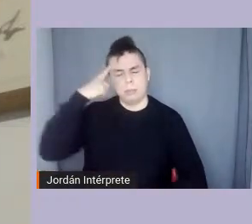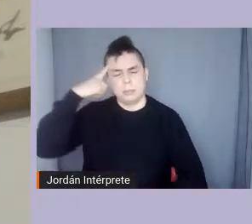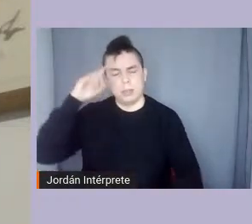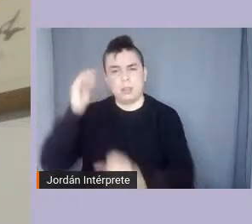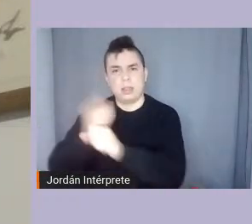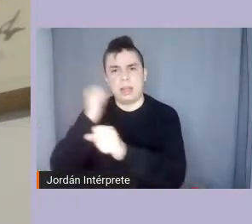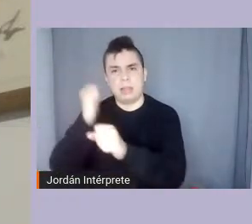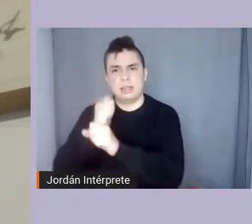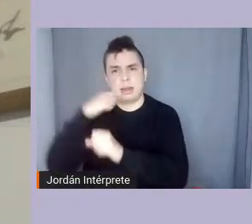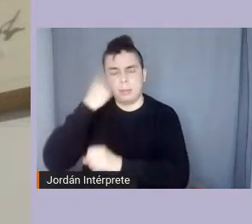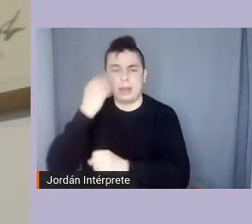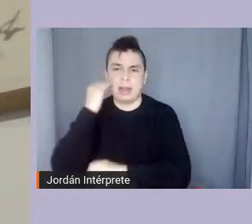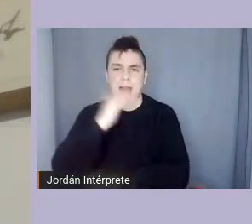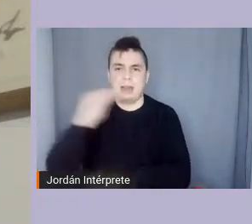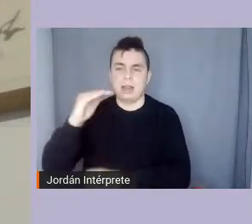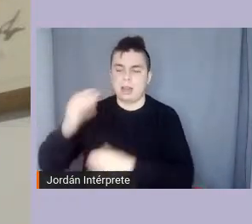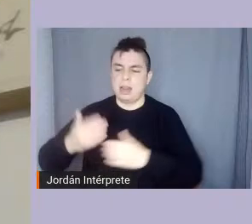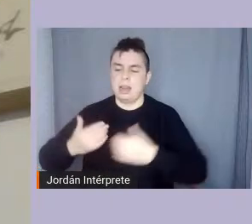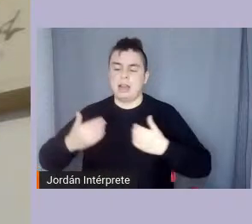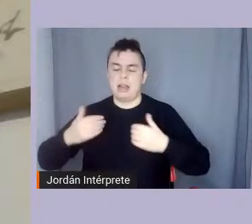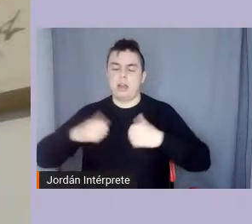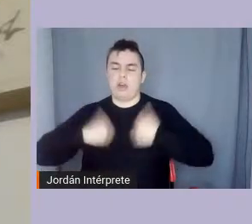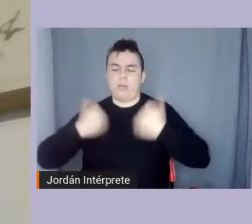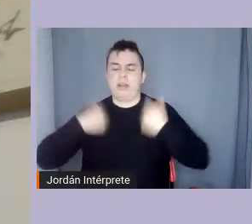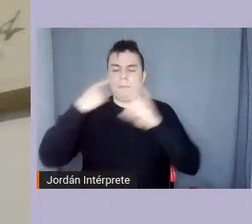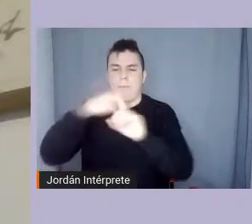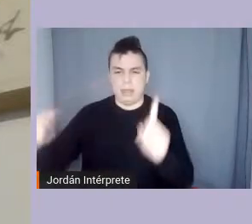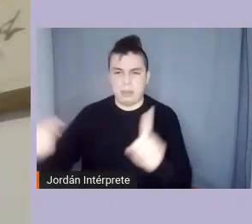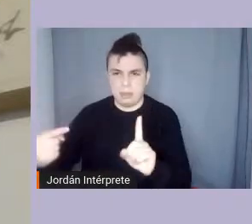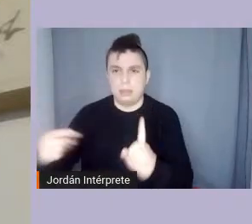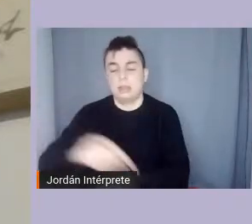la enseñanza media. Y yo espero que también